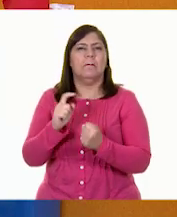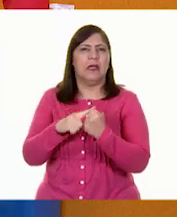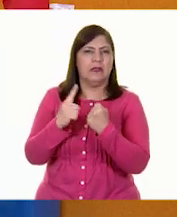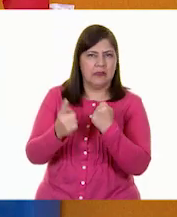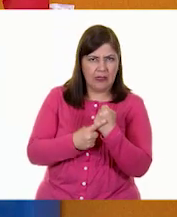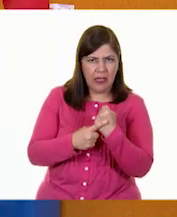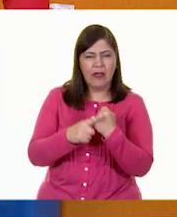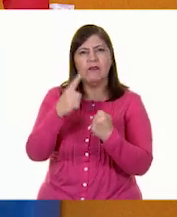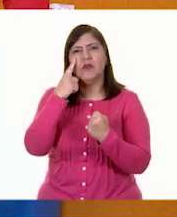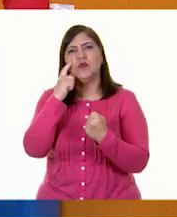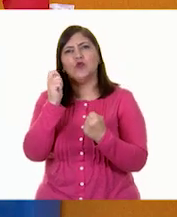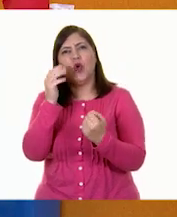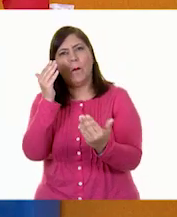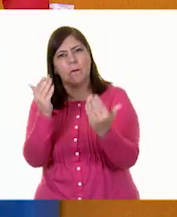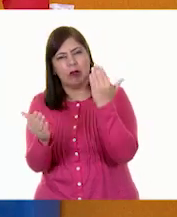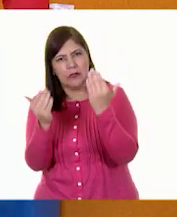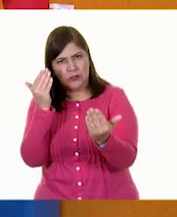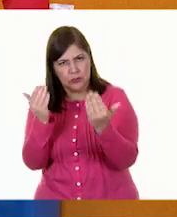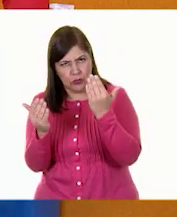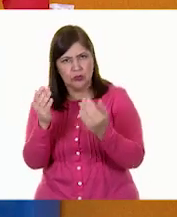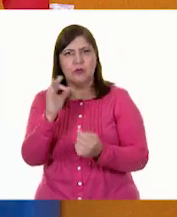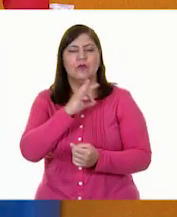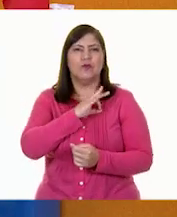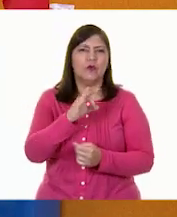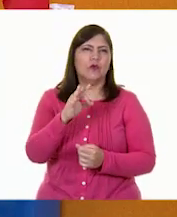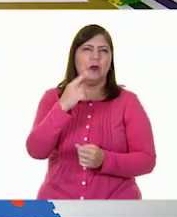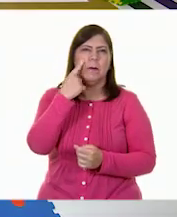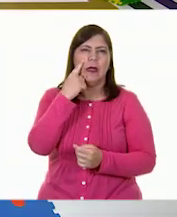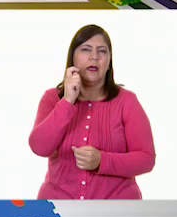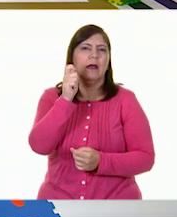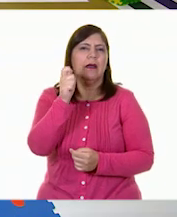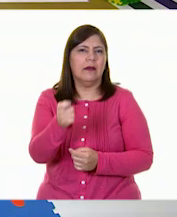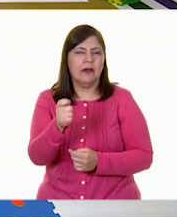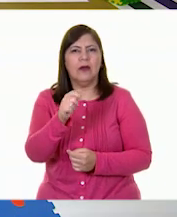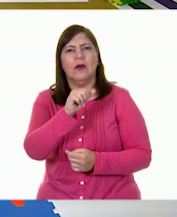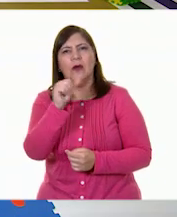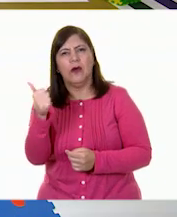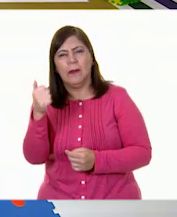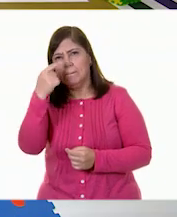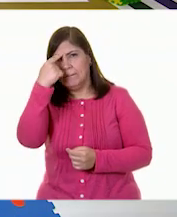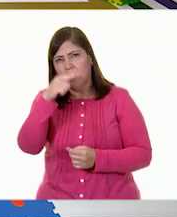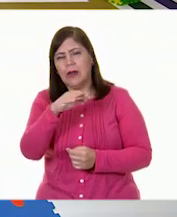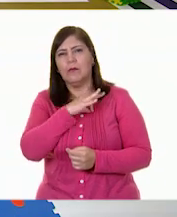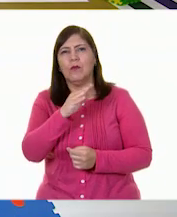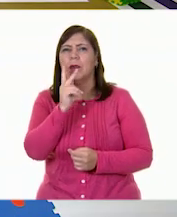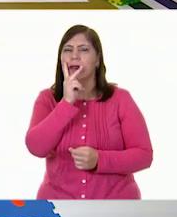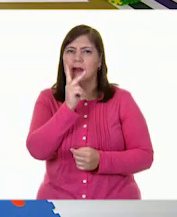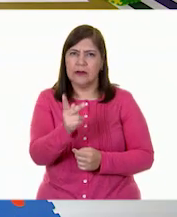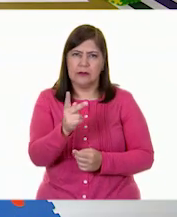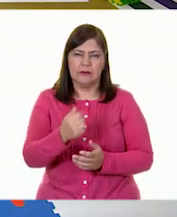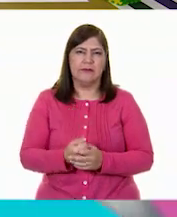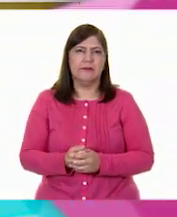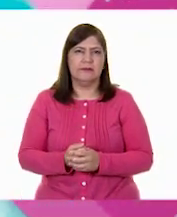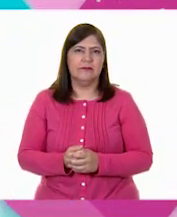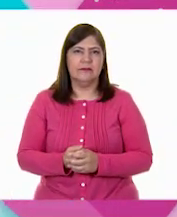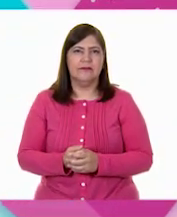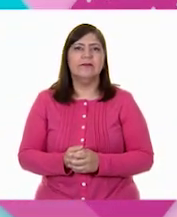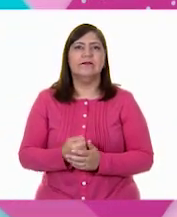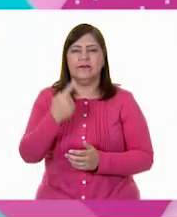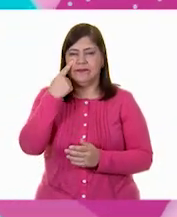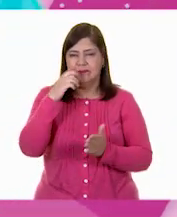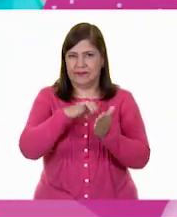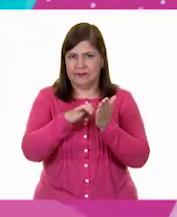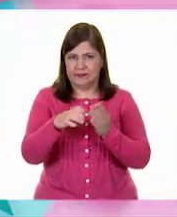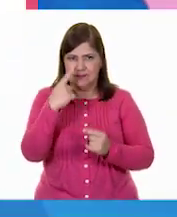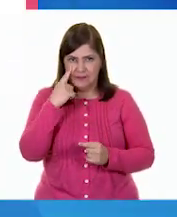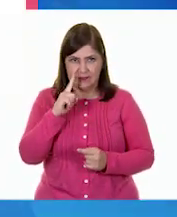las comparaciones, usar... otro sentido, darle otro sentido a las palabras. Ok, ok, muy bien. Mira, te voy a dar un ejemplo.